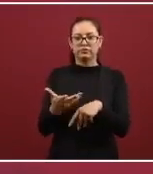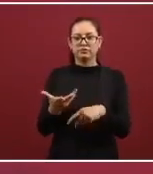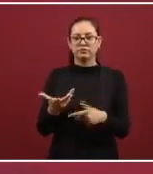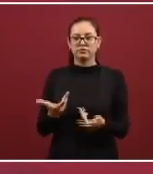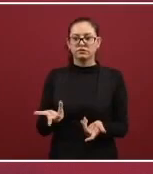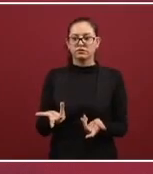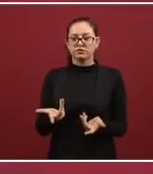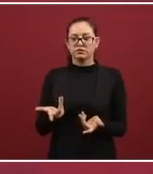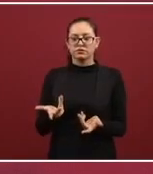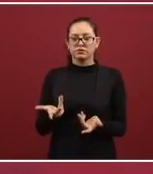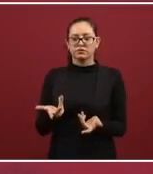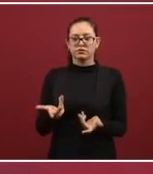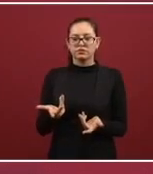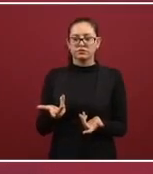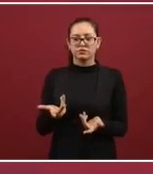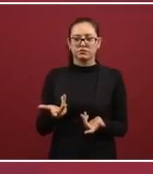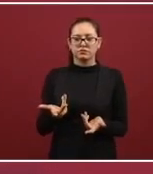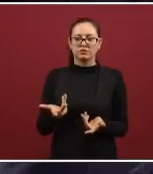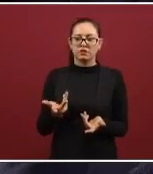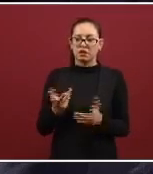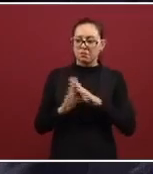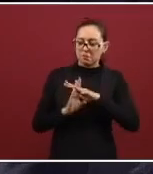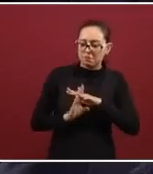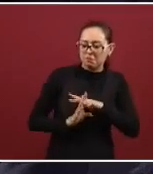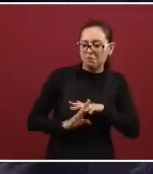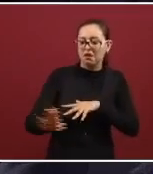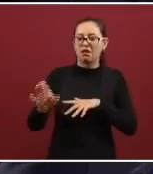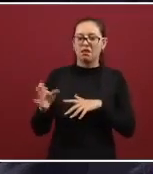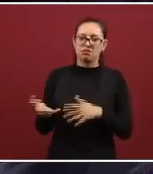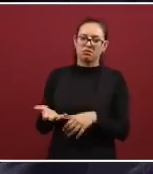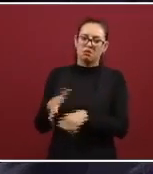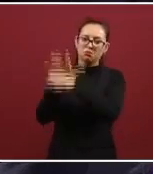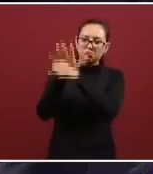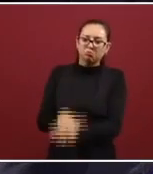no se maltrate a los migrantes,